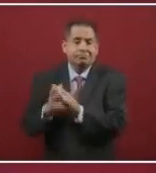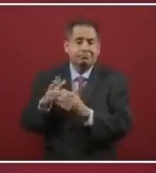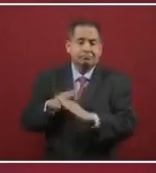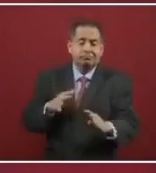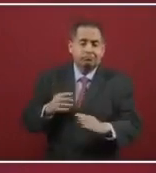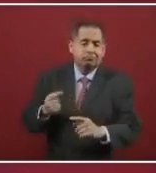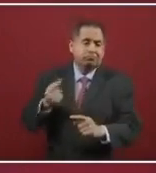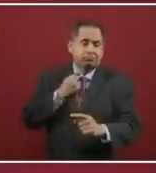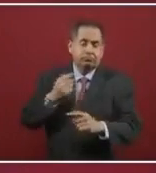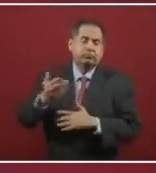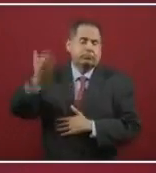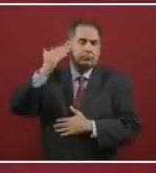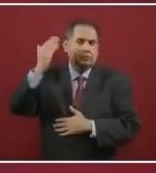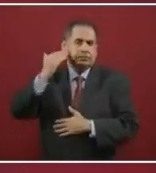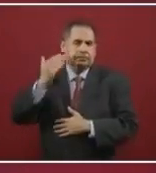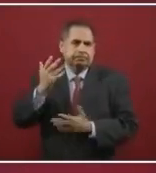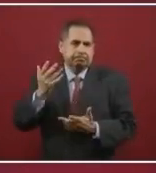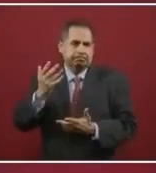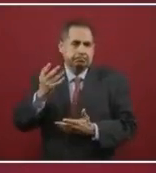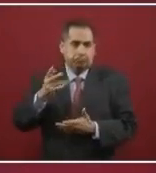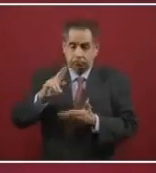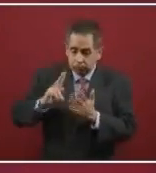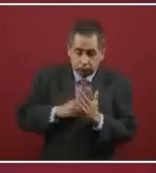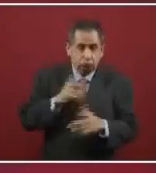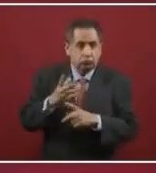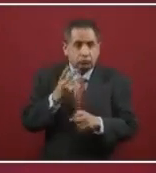en otros tiempos, y no queremos eso.